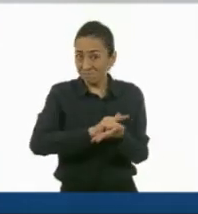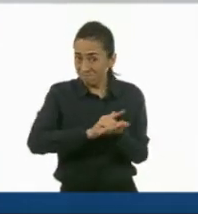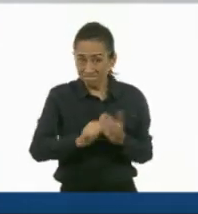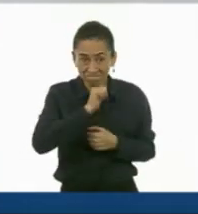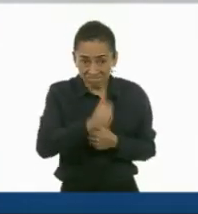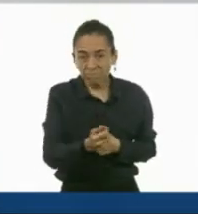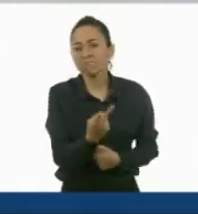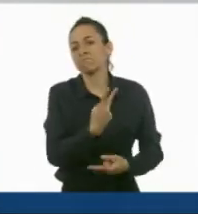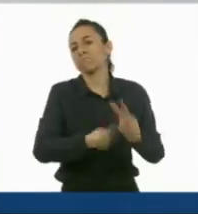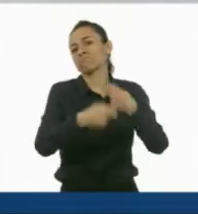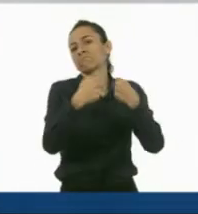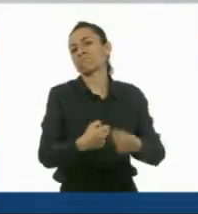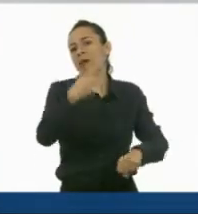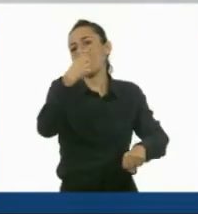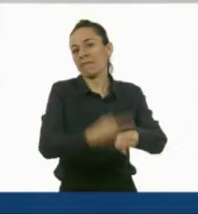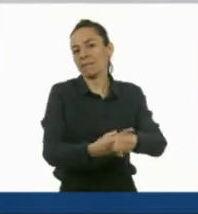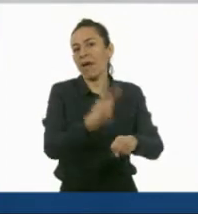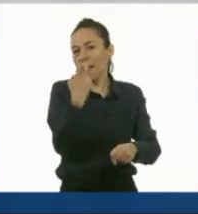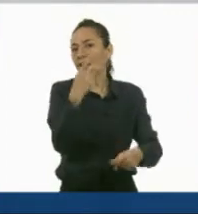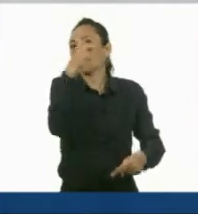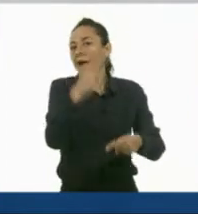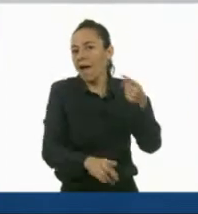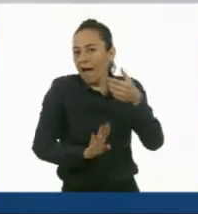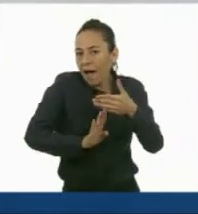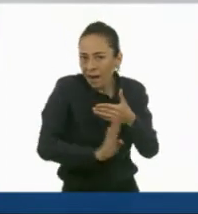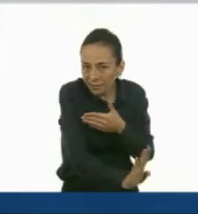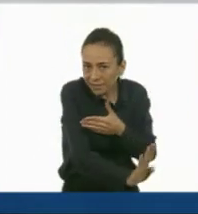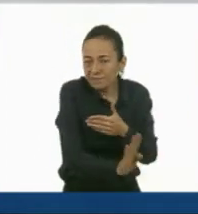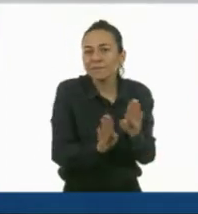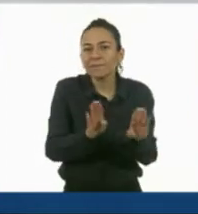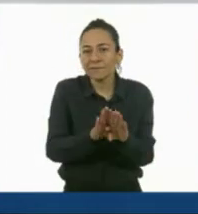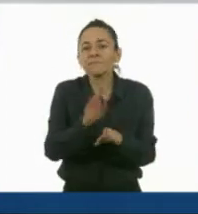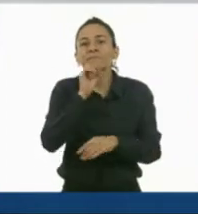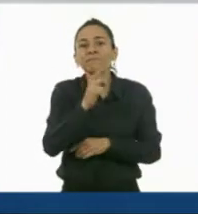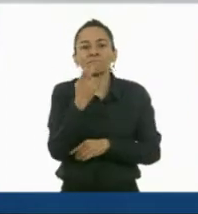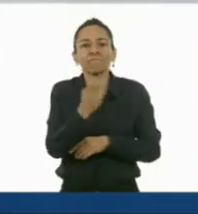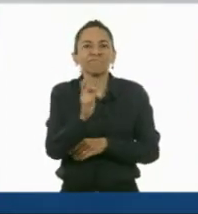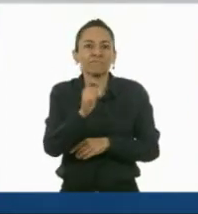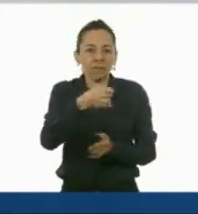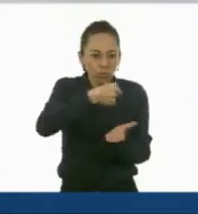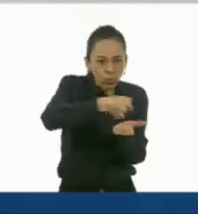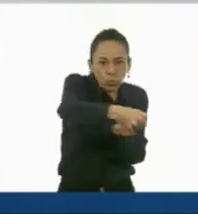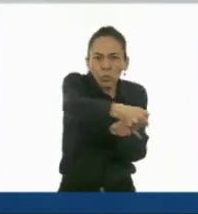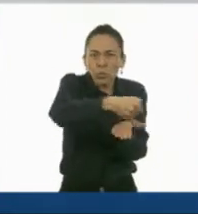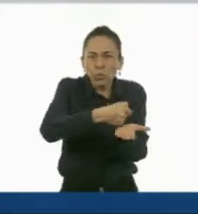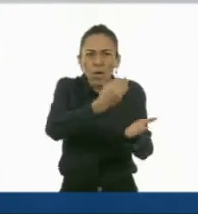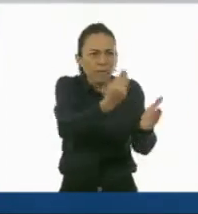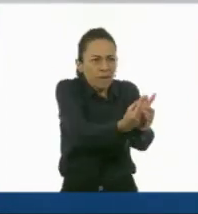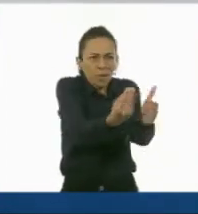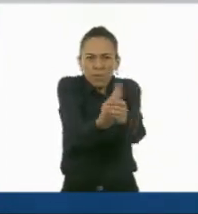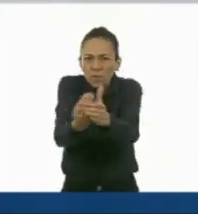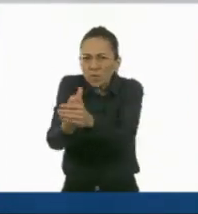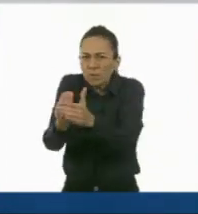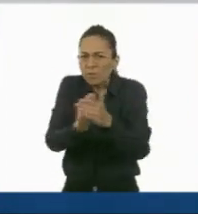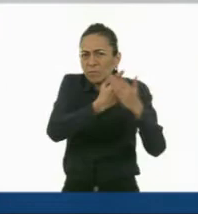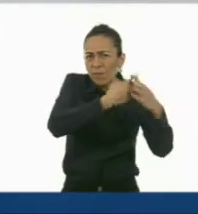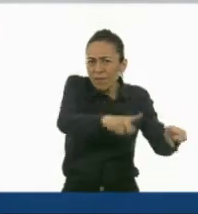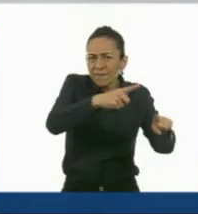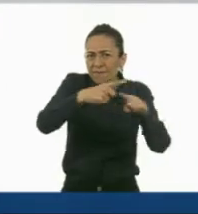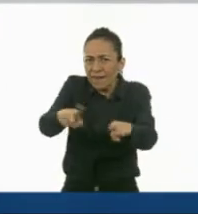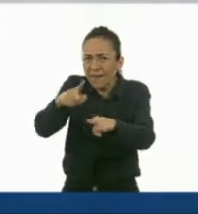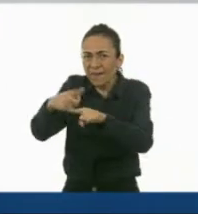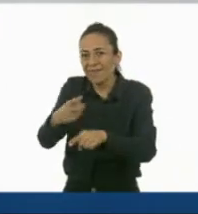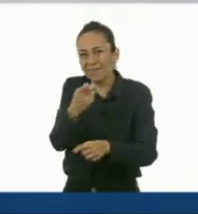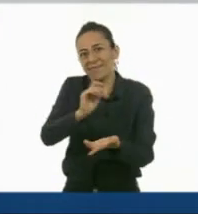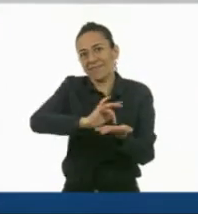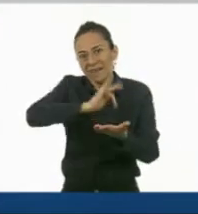por ejemplo, les permitía tener variedades de cultivo y dar alimento a las poblaciones que tenían, que llegaron